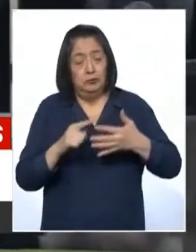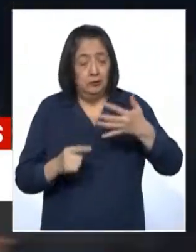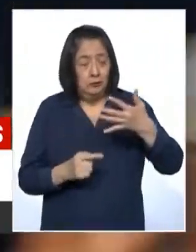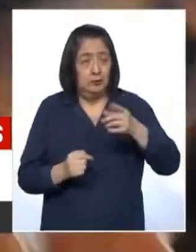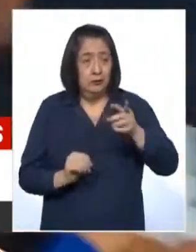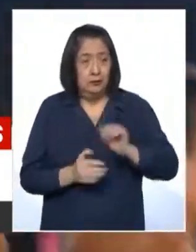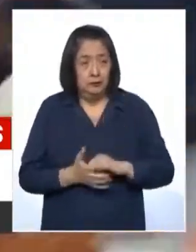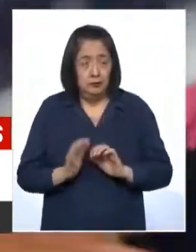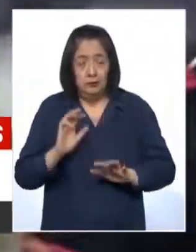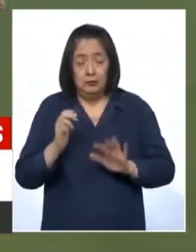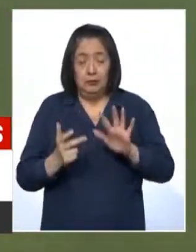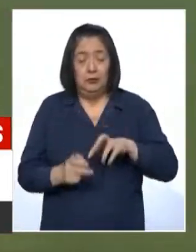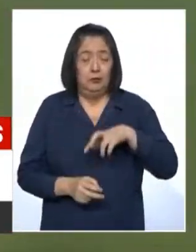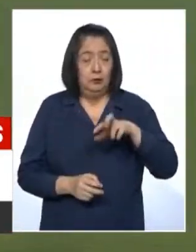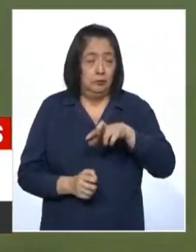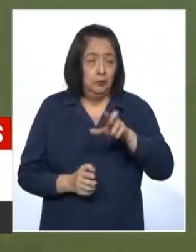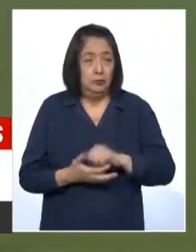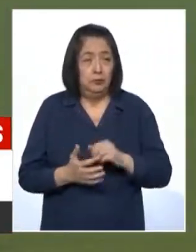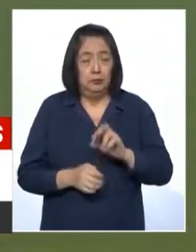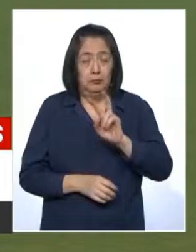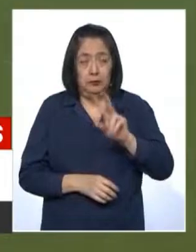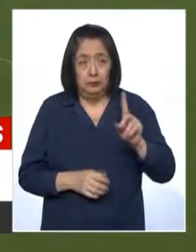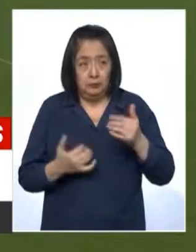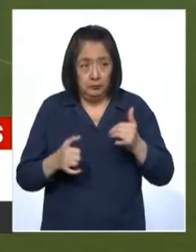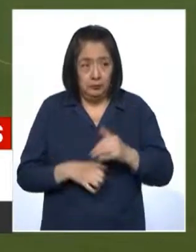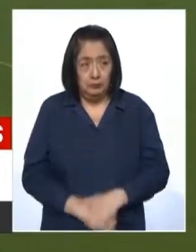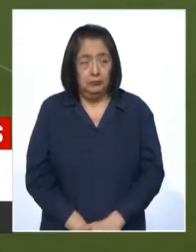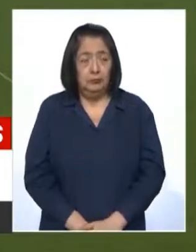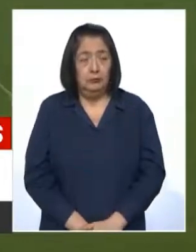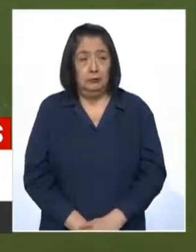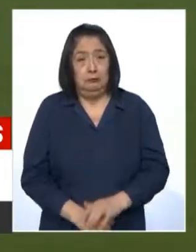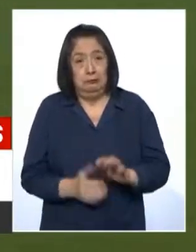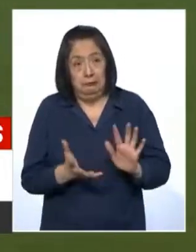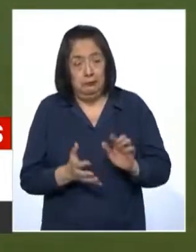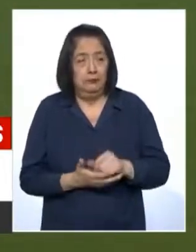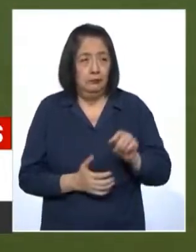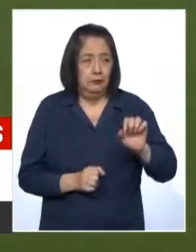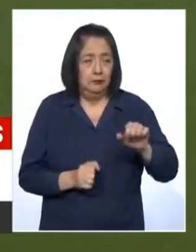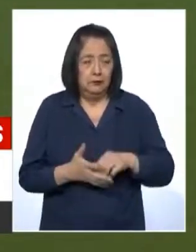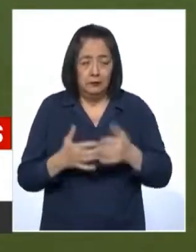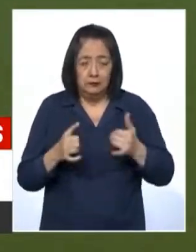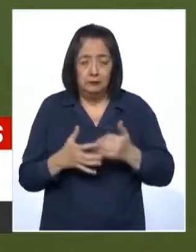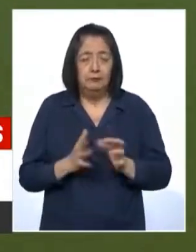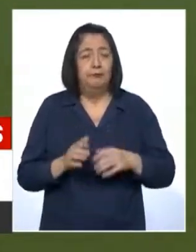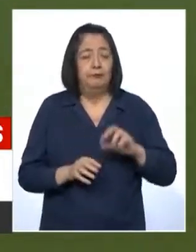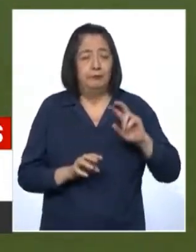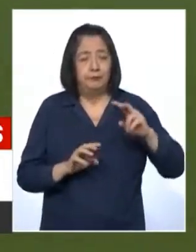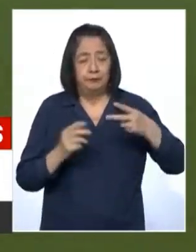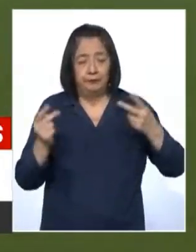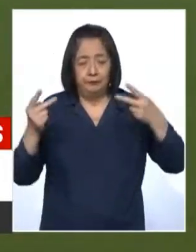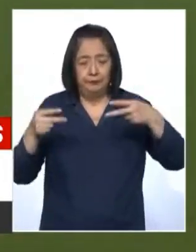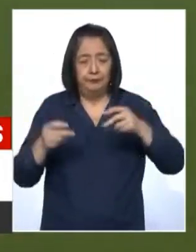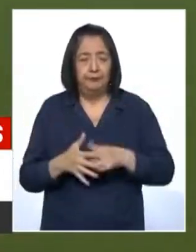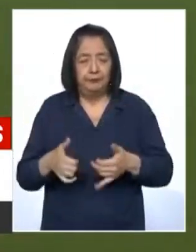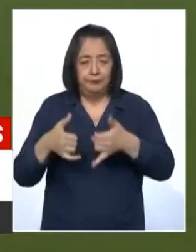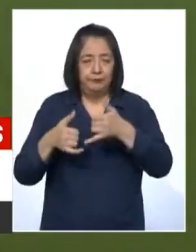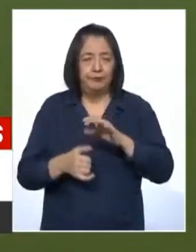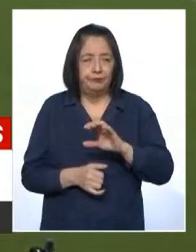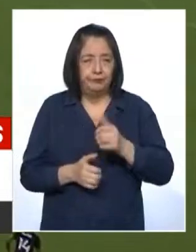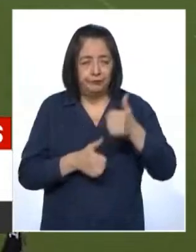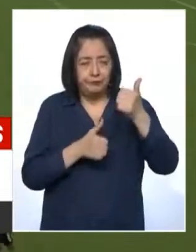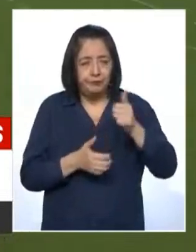este con 18 puntos obtenidos en 21 partidos. Eso sí, disputará las semifinales del US Open Cup en agosto